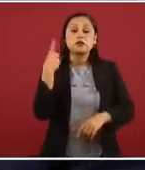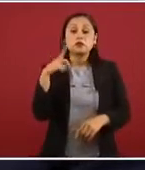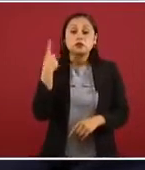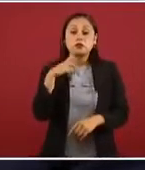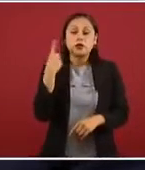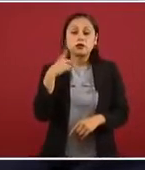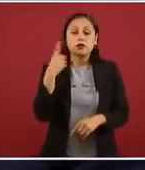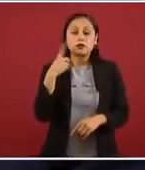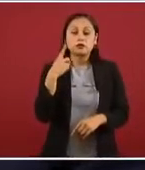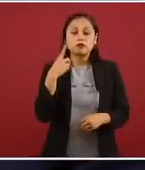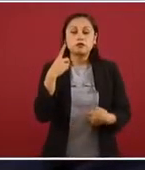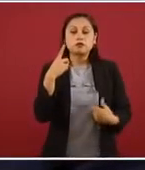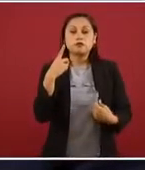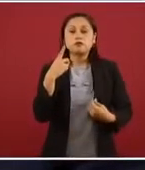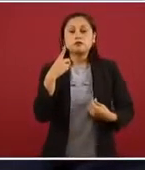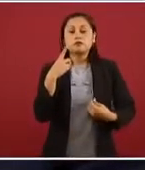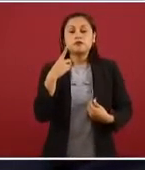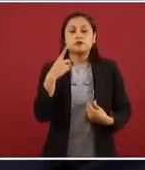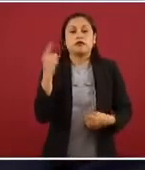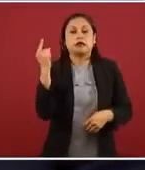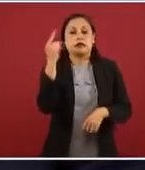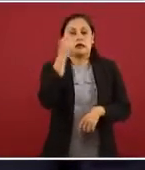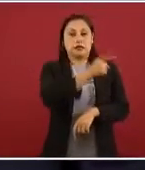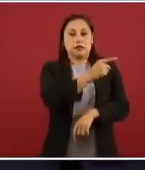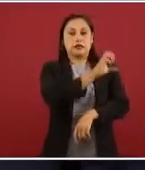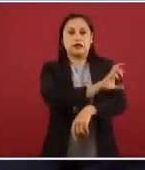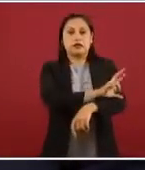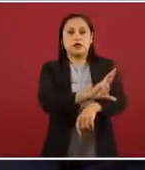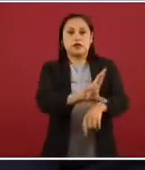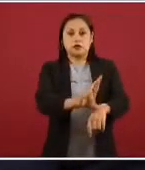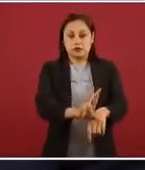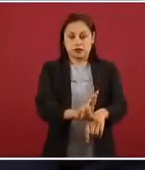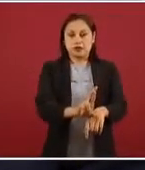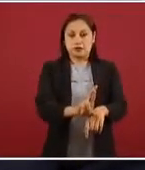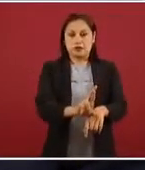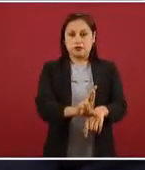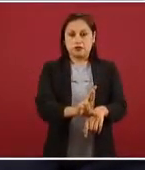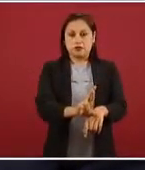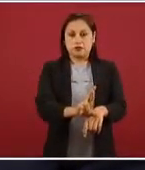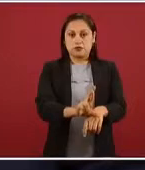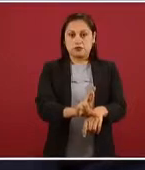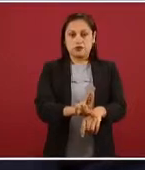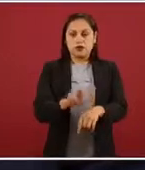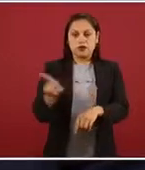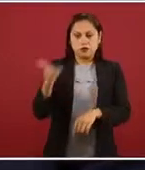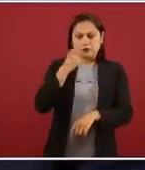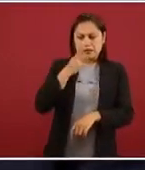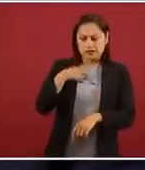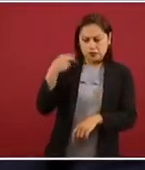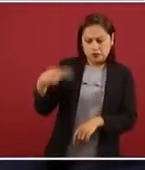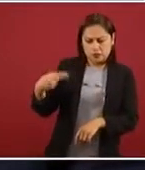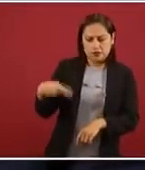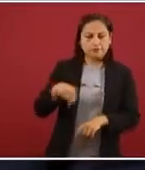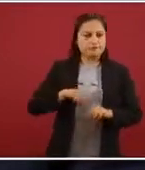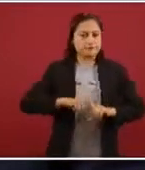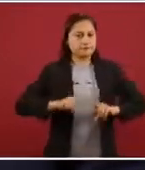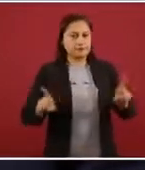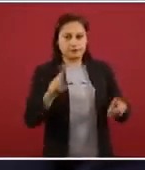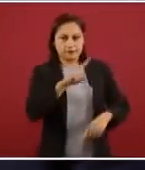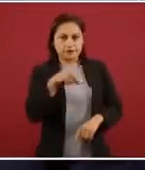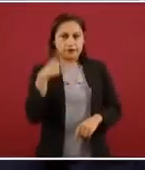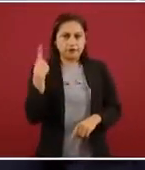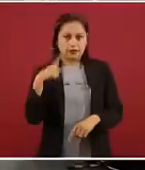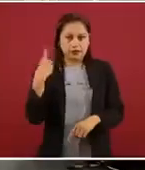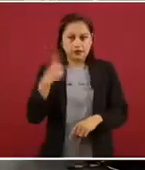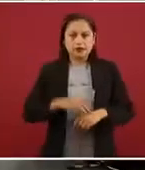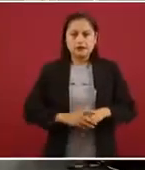quien está de coordinador no es la persona a la que haces referencia. Él se está promocionando,